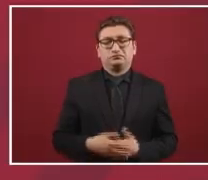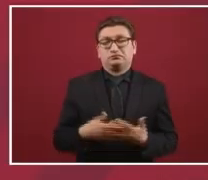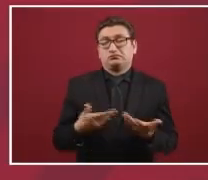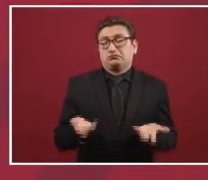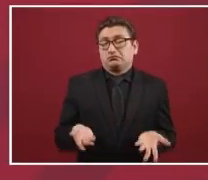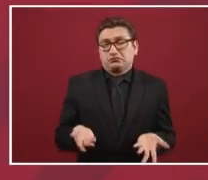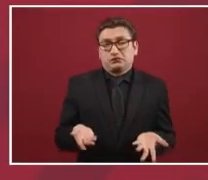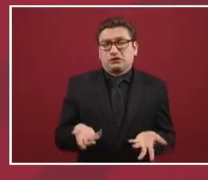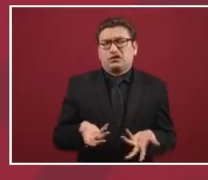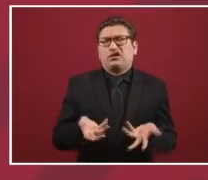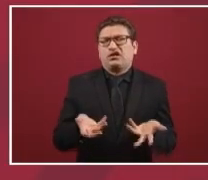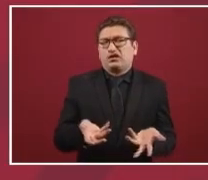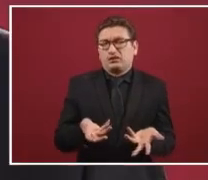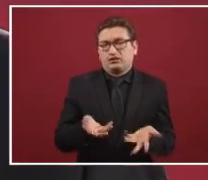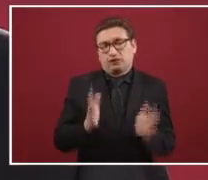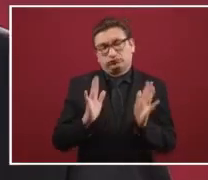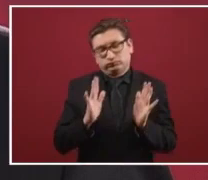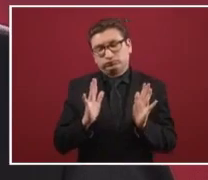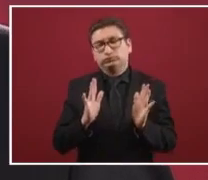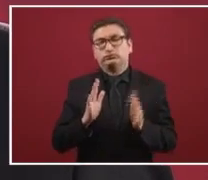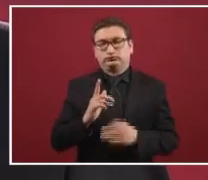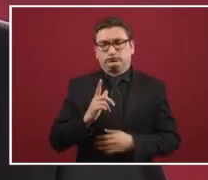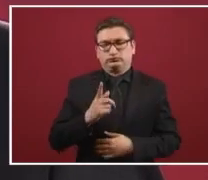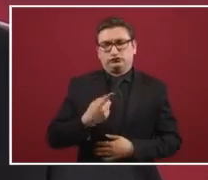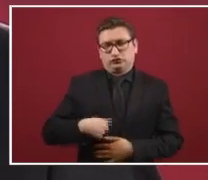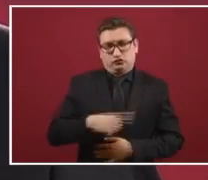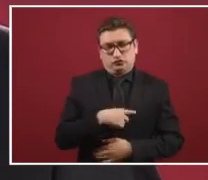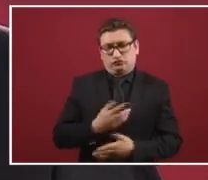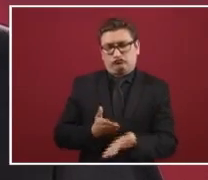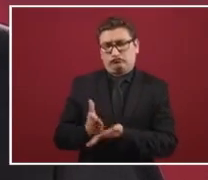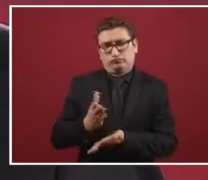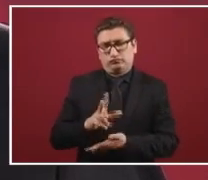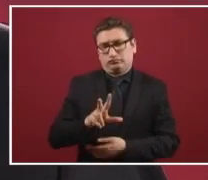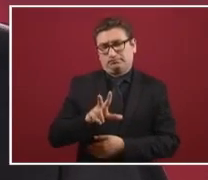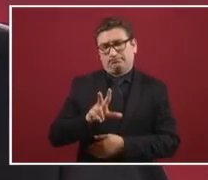Básicamente en que nosotros no participamos,